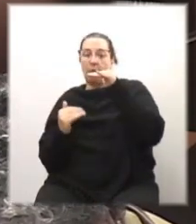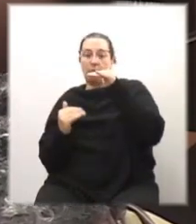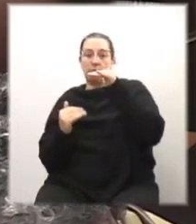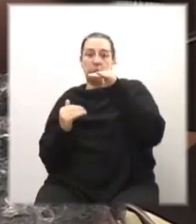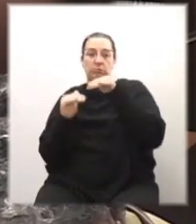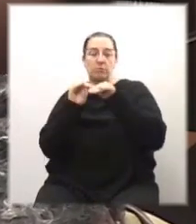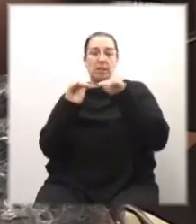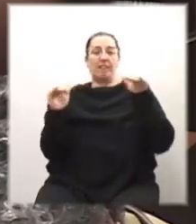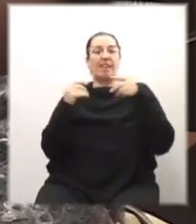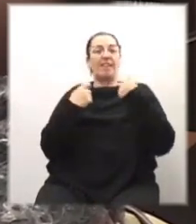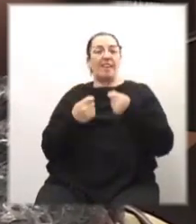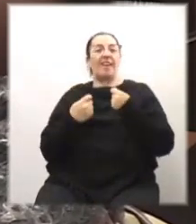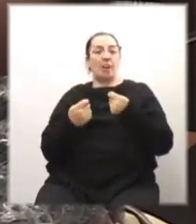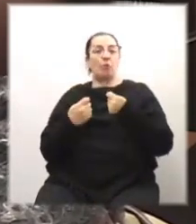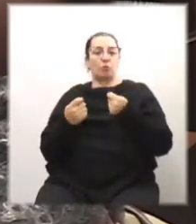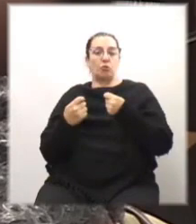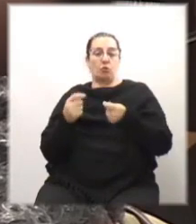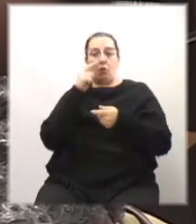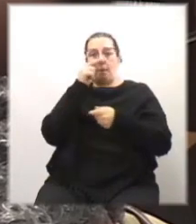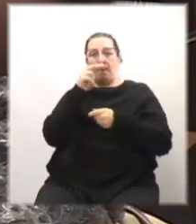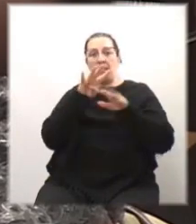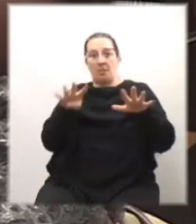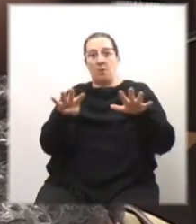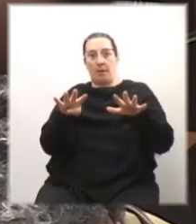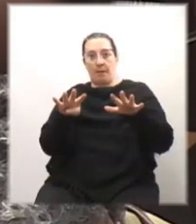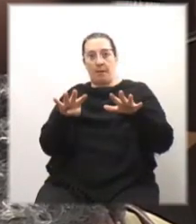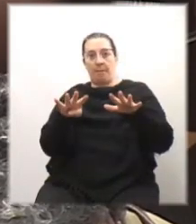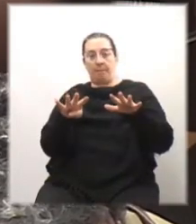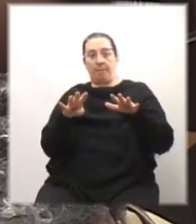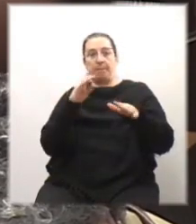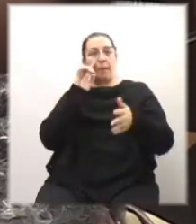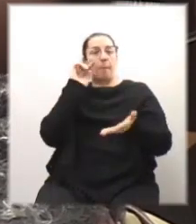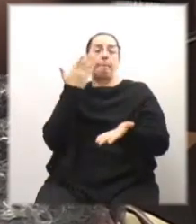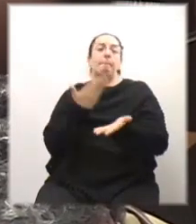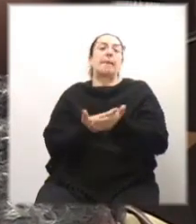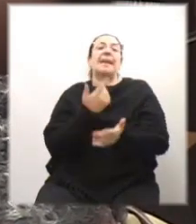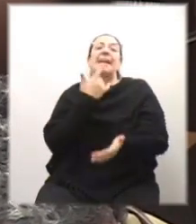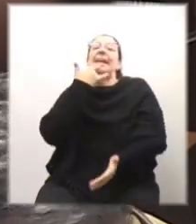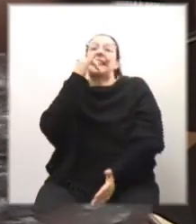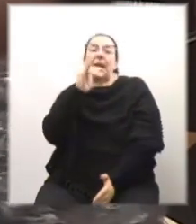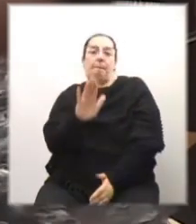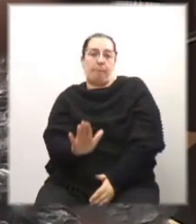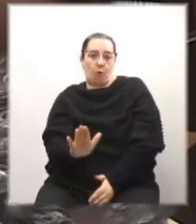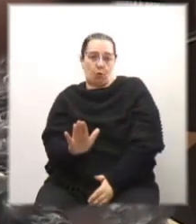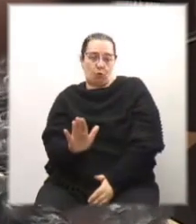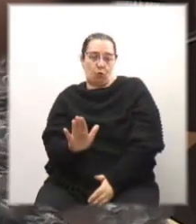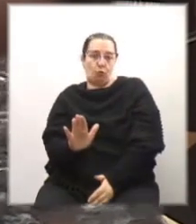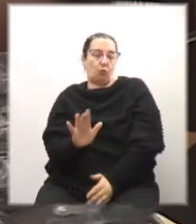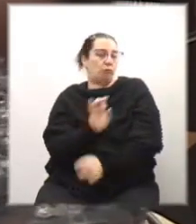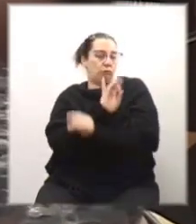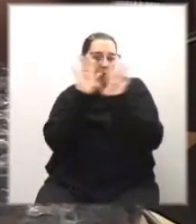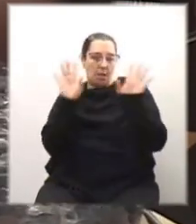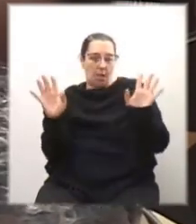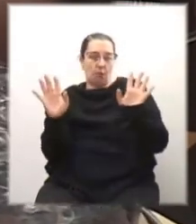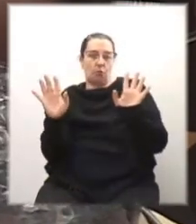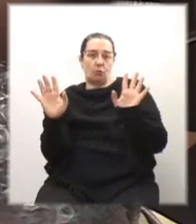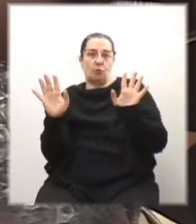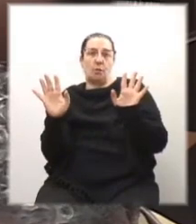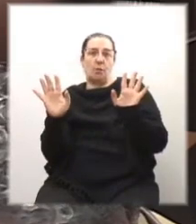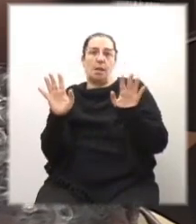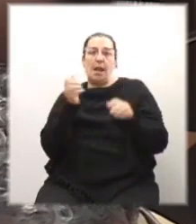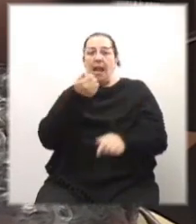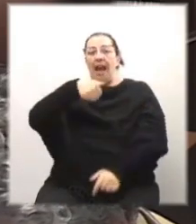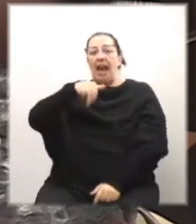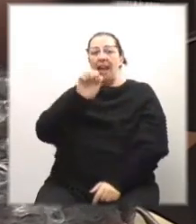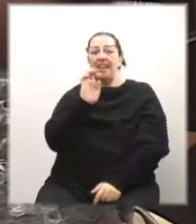niveles de ejecución del 2019. Planteamos solo algunos ejemplos bien gráficos y significativos. La